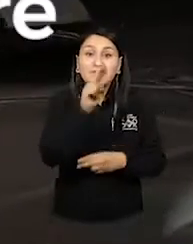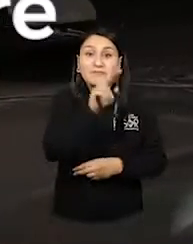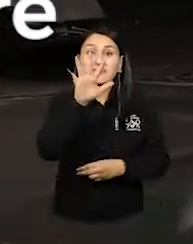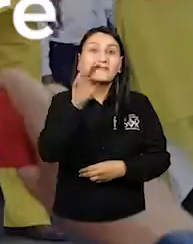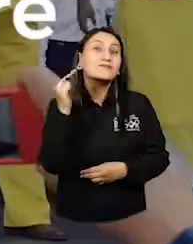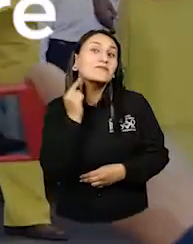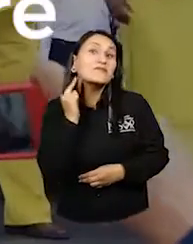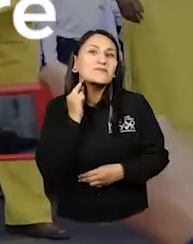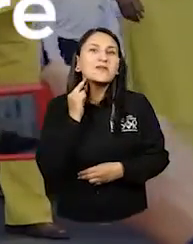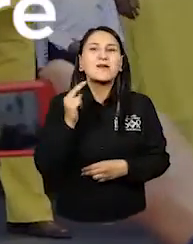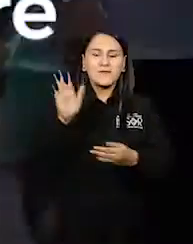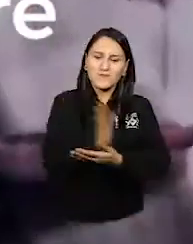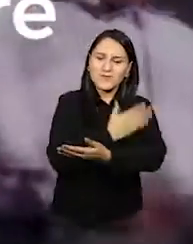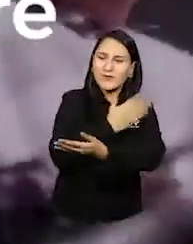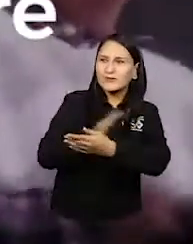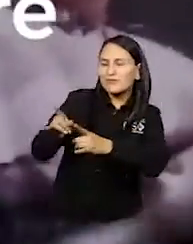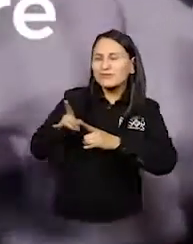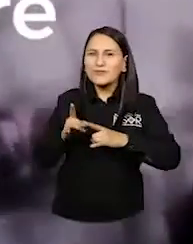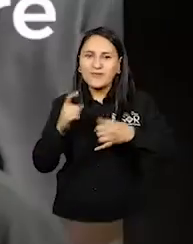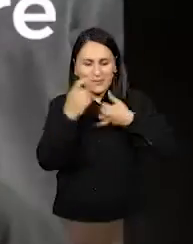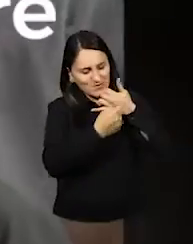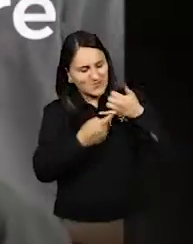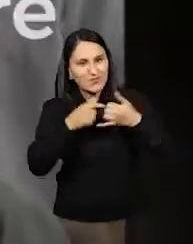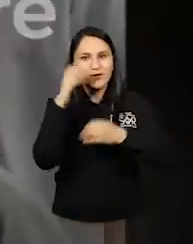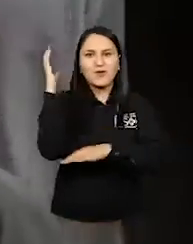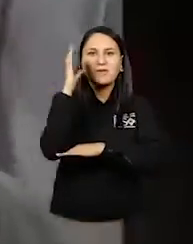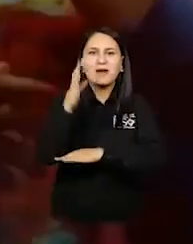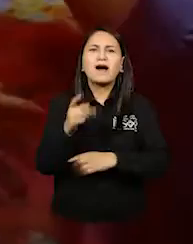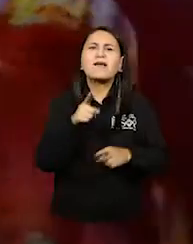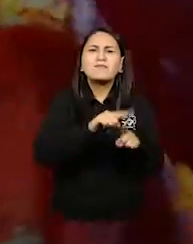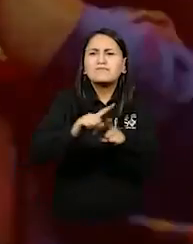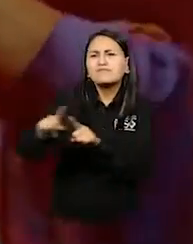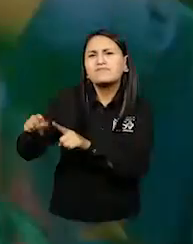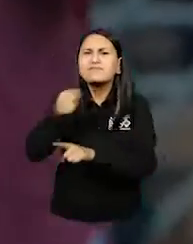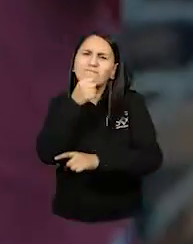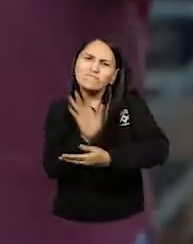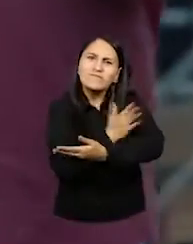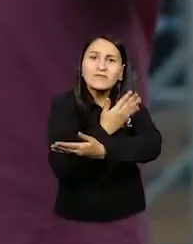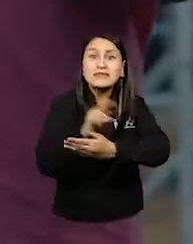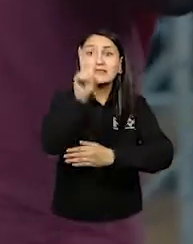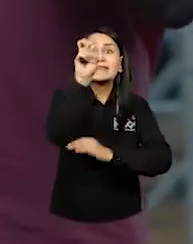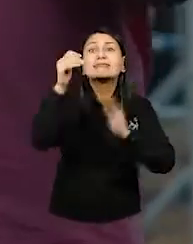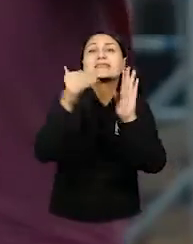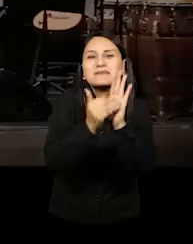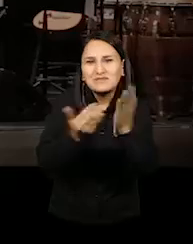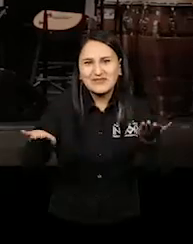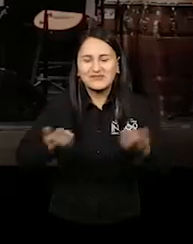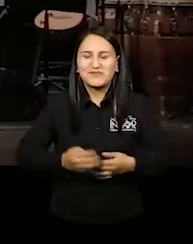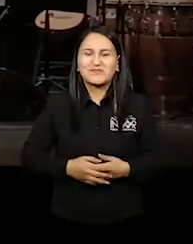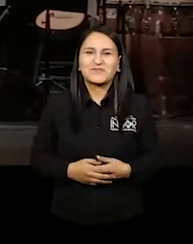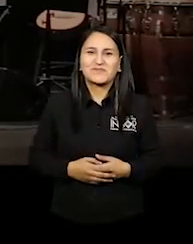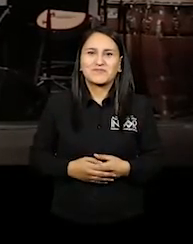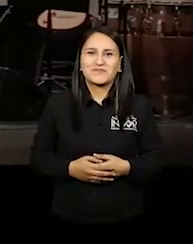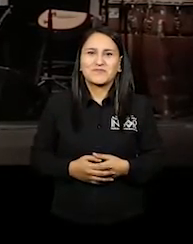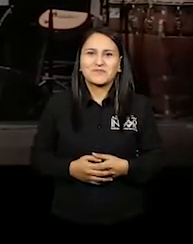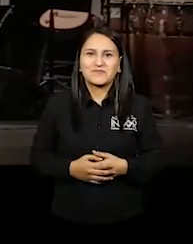Este 25 de noviembre, la música se vivirá en Colombia con las voces de más de 70.000 artistas.